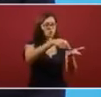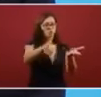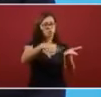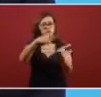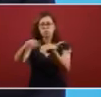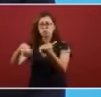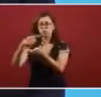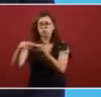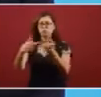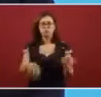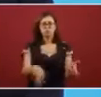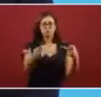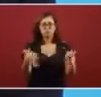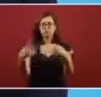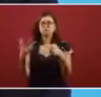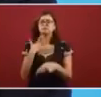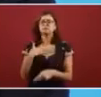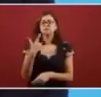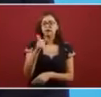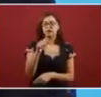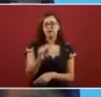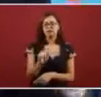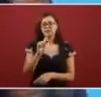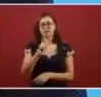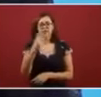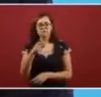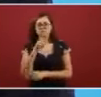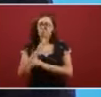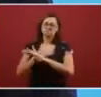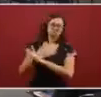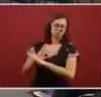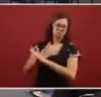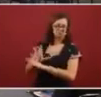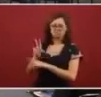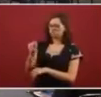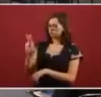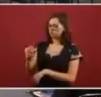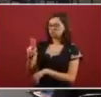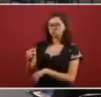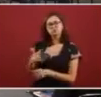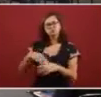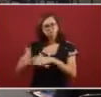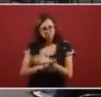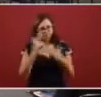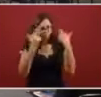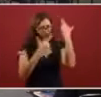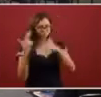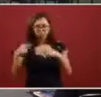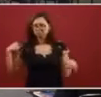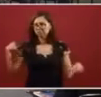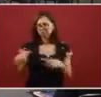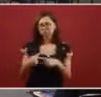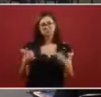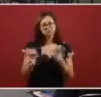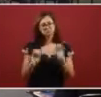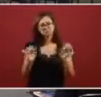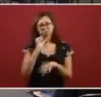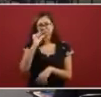expendedoras de gas LP que no se habían permitido verificar en las últimas semanas.